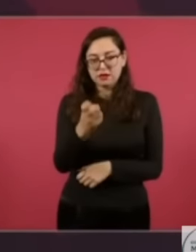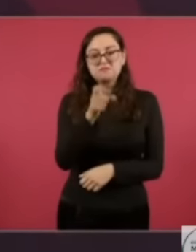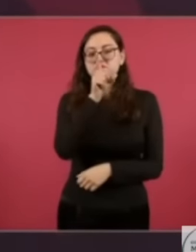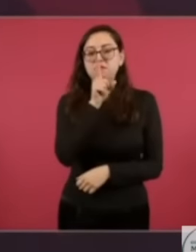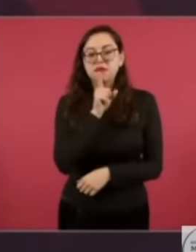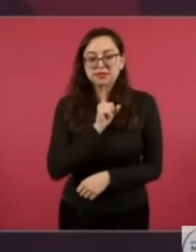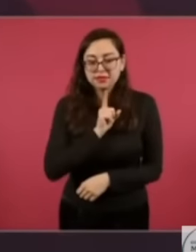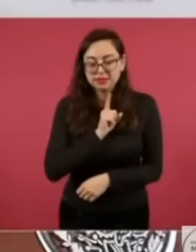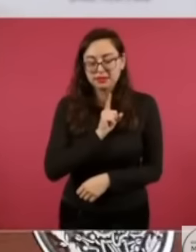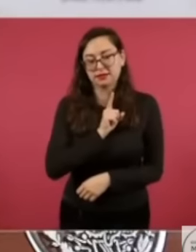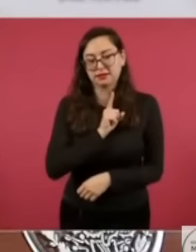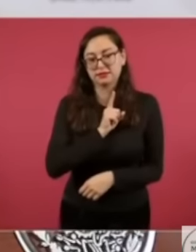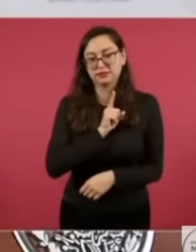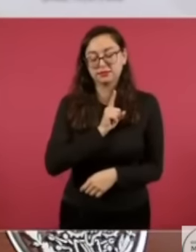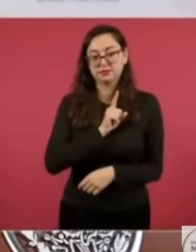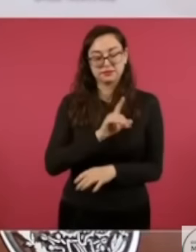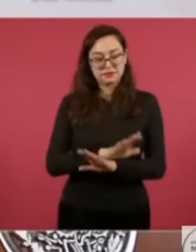no hay